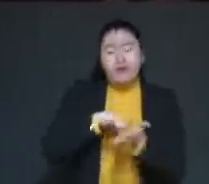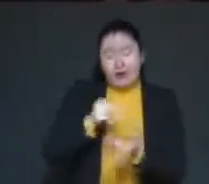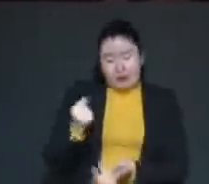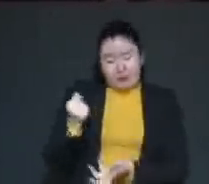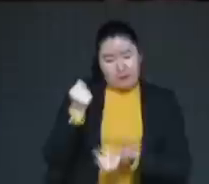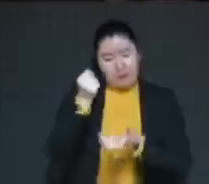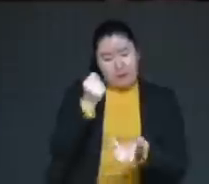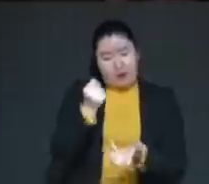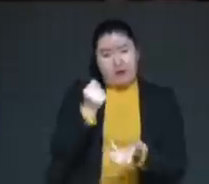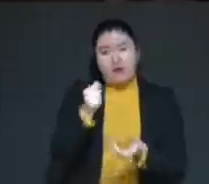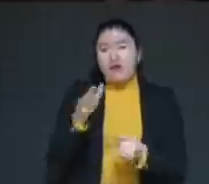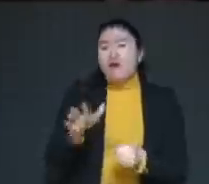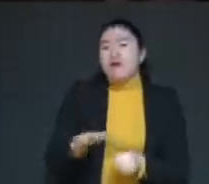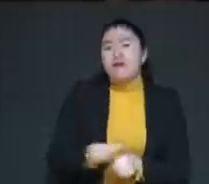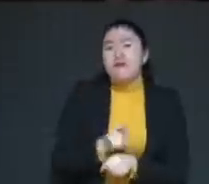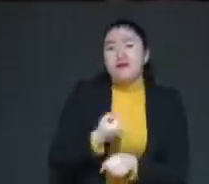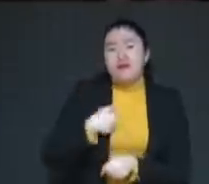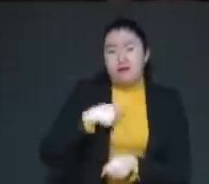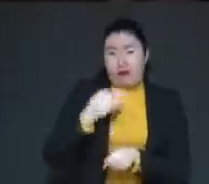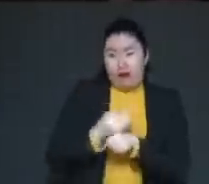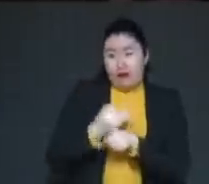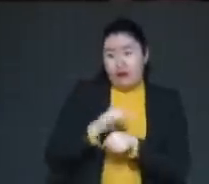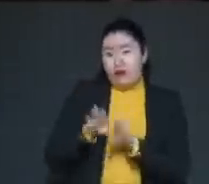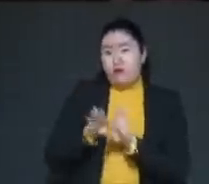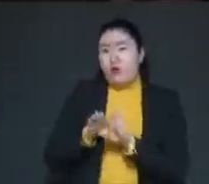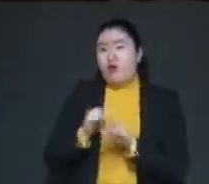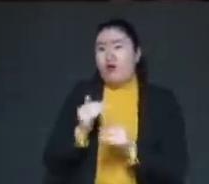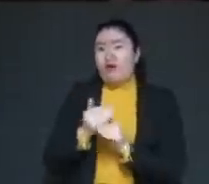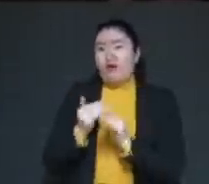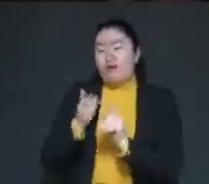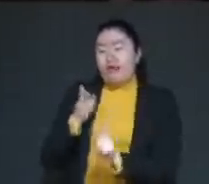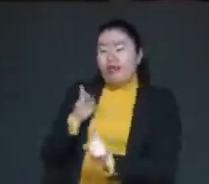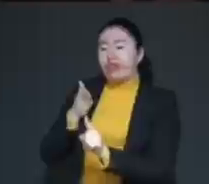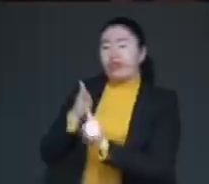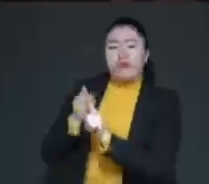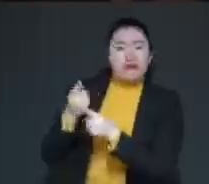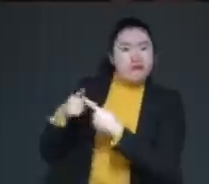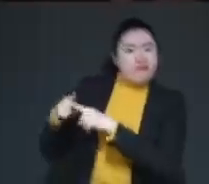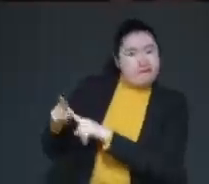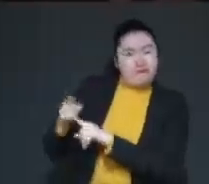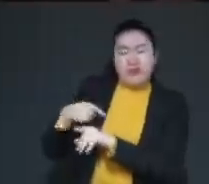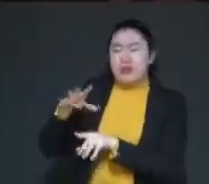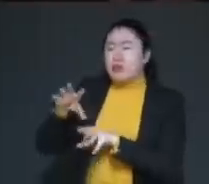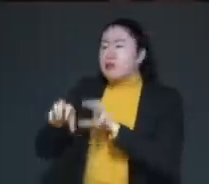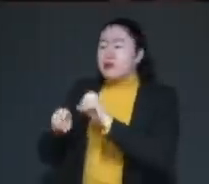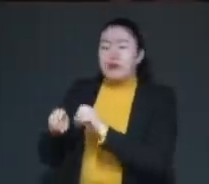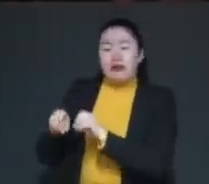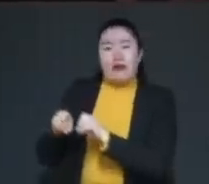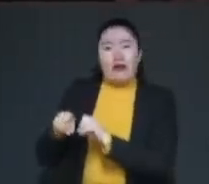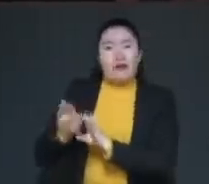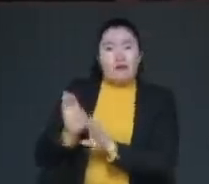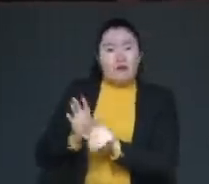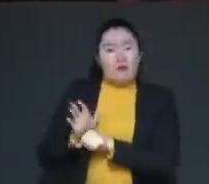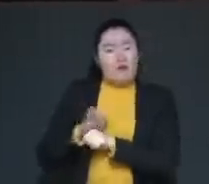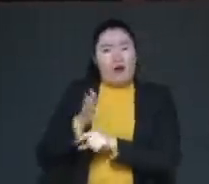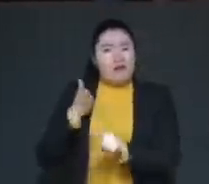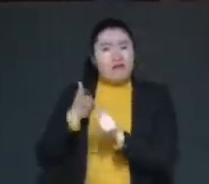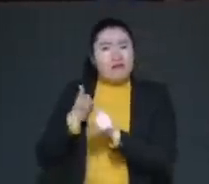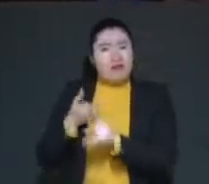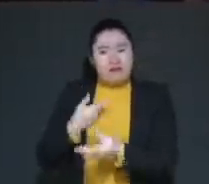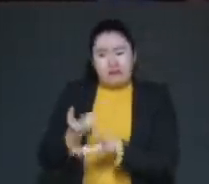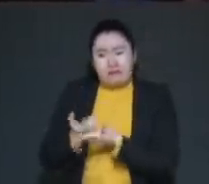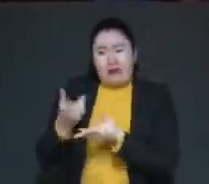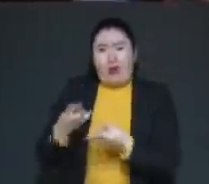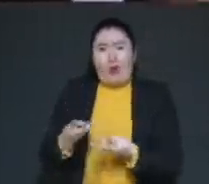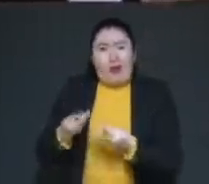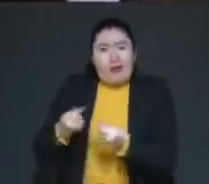Anselmo, estamos buscando recursos que estaban escondidos y orientados a otras cosas que antes no se sabían a qué se iban para